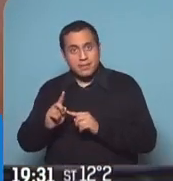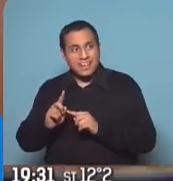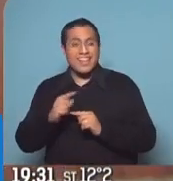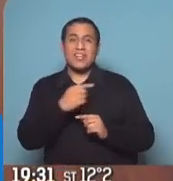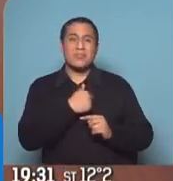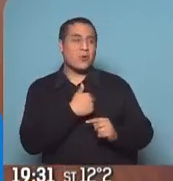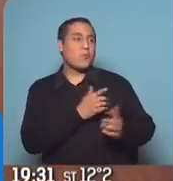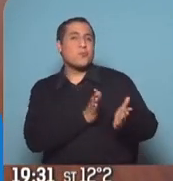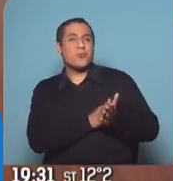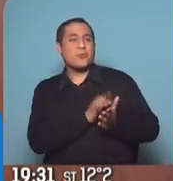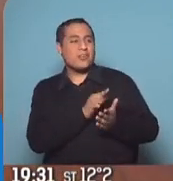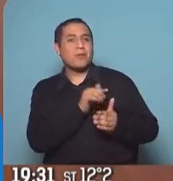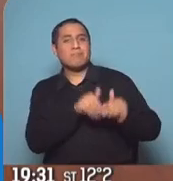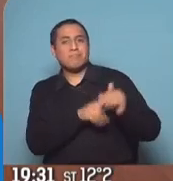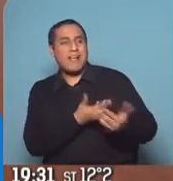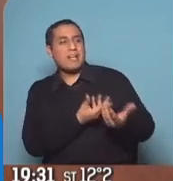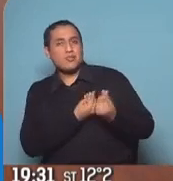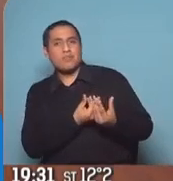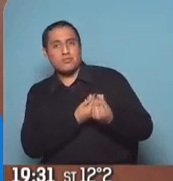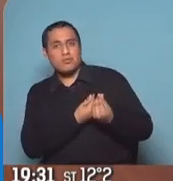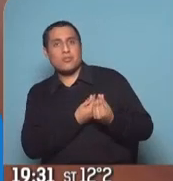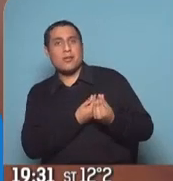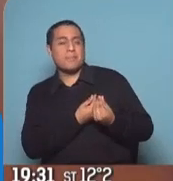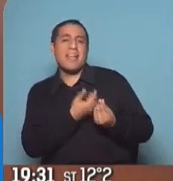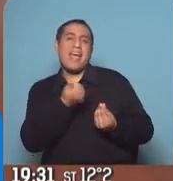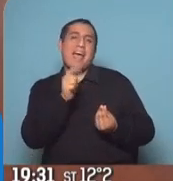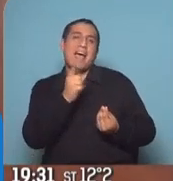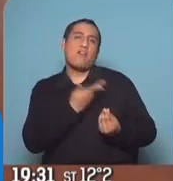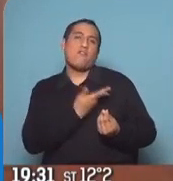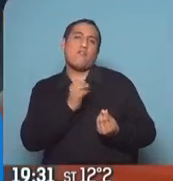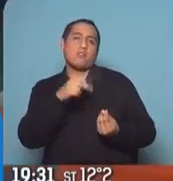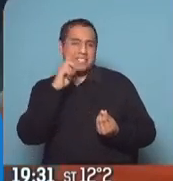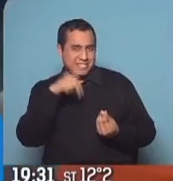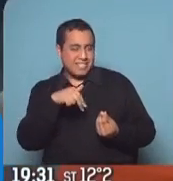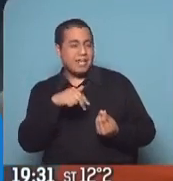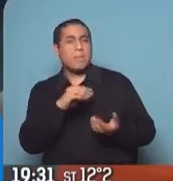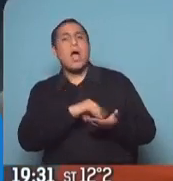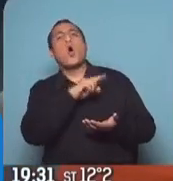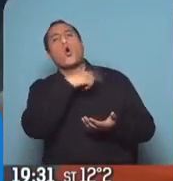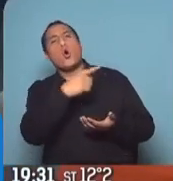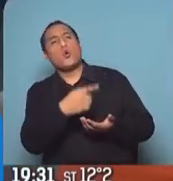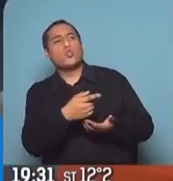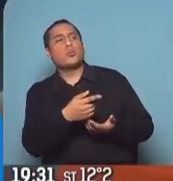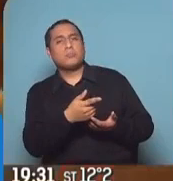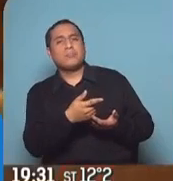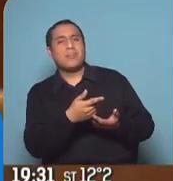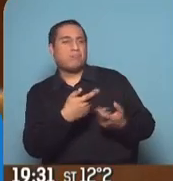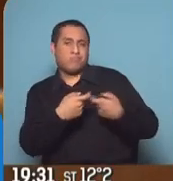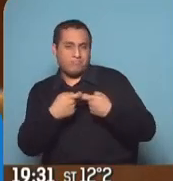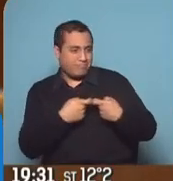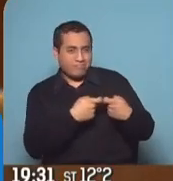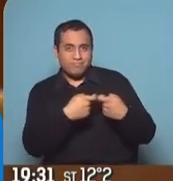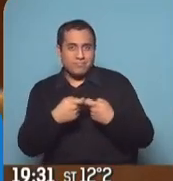electores, era porque había ido candidato a vicepresidenta con Alfonsín, Con Angelos, Ángelos, Claro. recuerdo. y también tenía